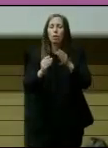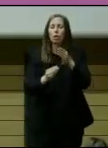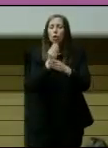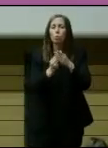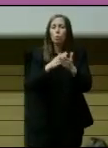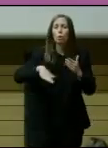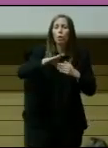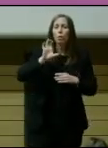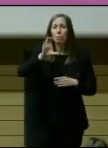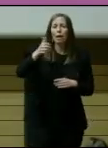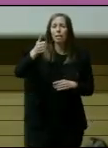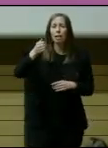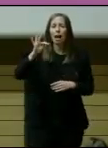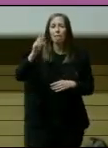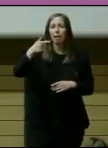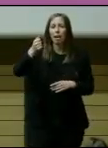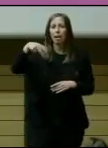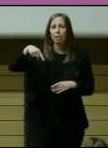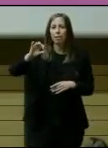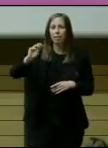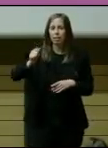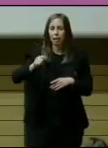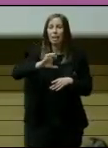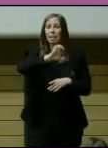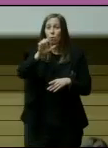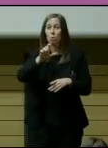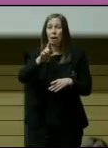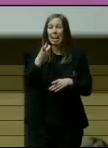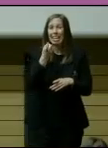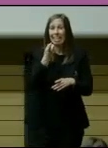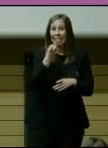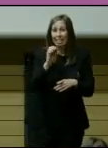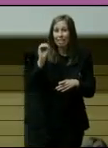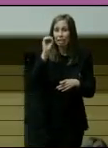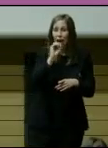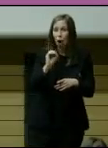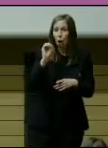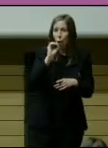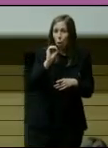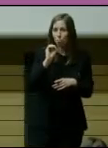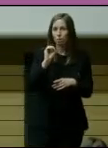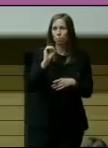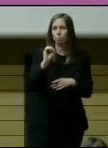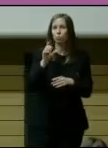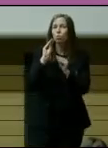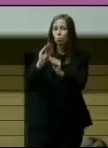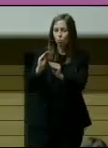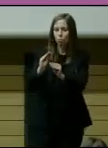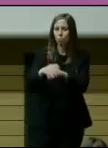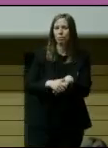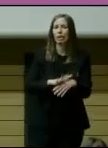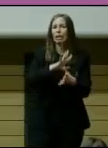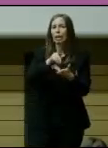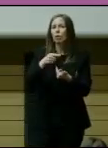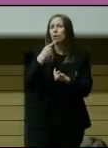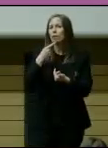en Afganistán, cuando toda Europa se abastece del opio, de la heroína que se produce con el opio de Afganistán. ¿Y qué decía